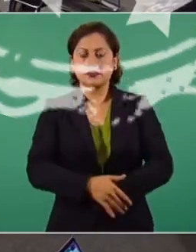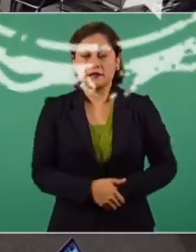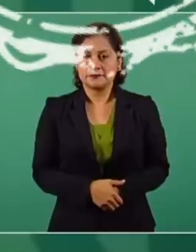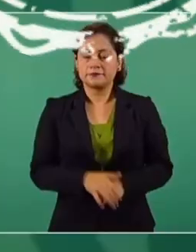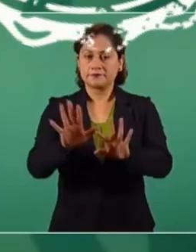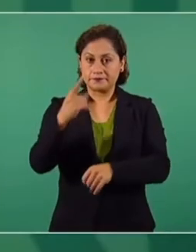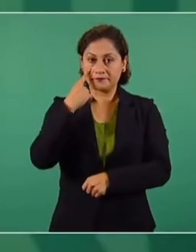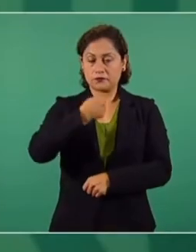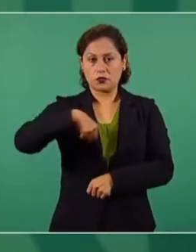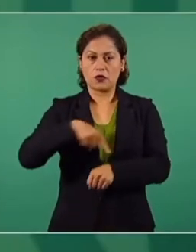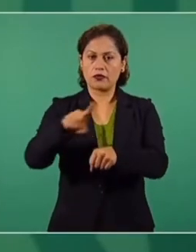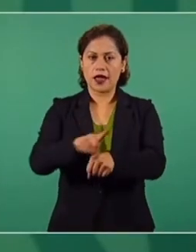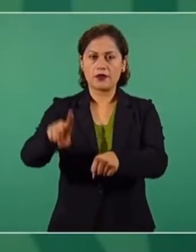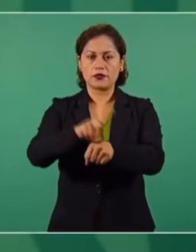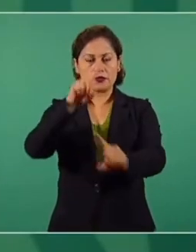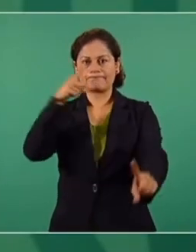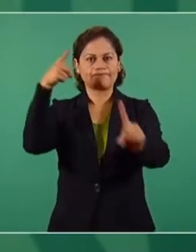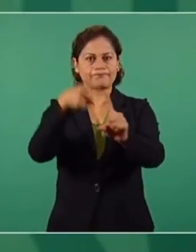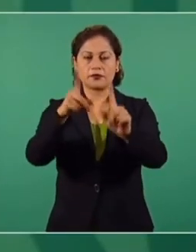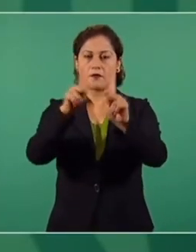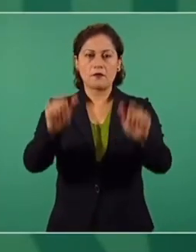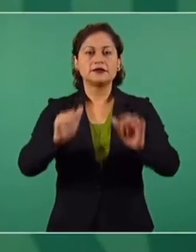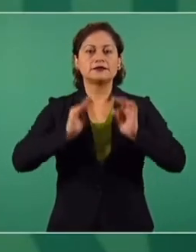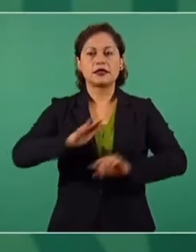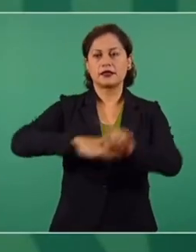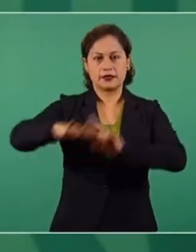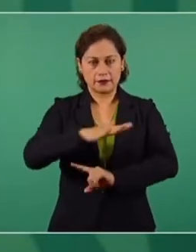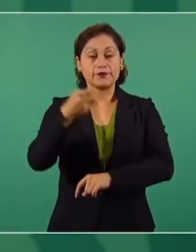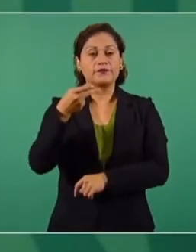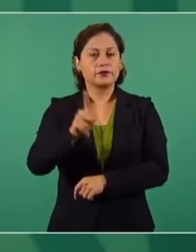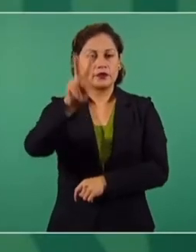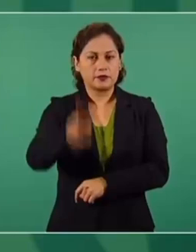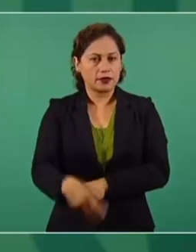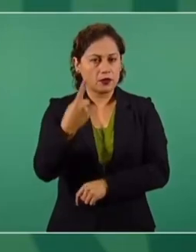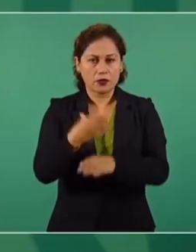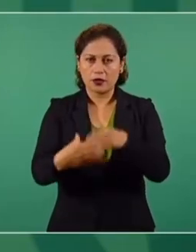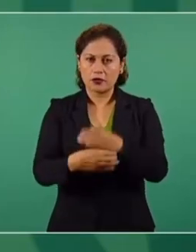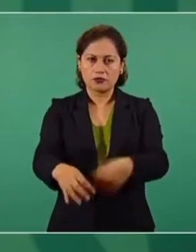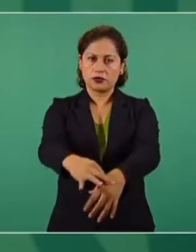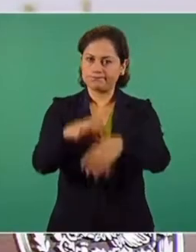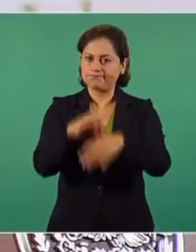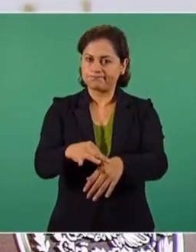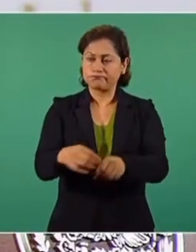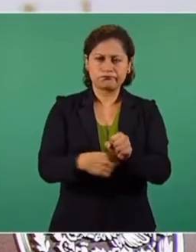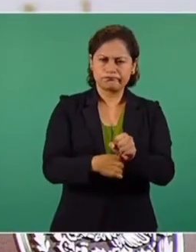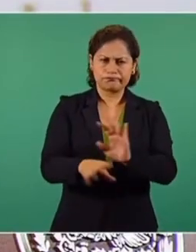Estamos trabajando todos los días para garantizar la paz, la tranquilidad, pero hay una realidad, un hecho inocultable.